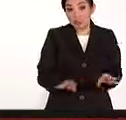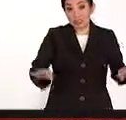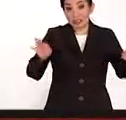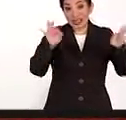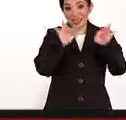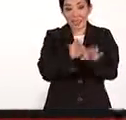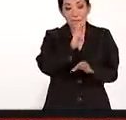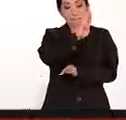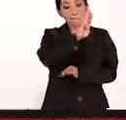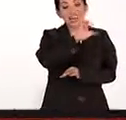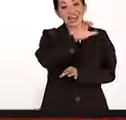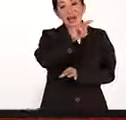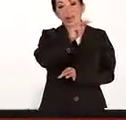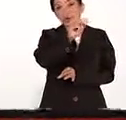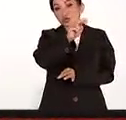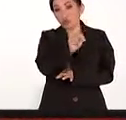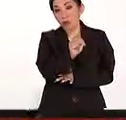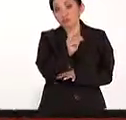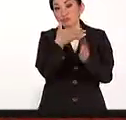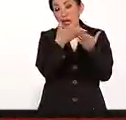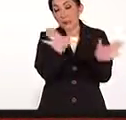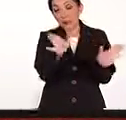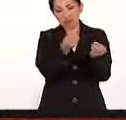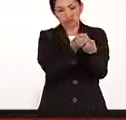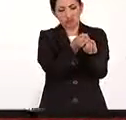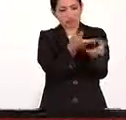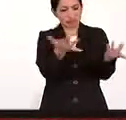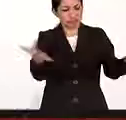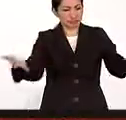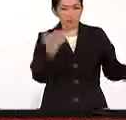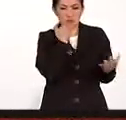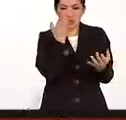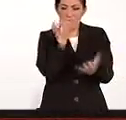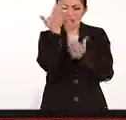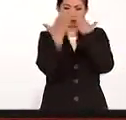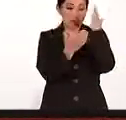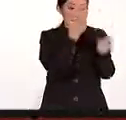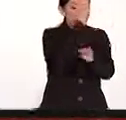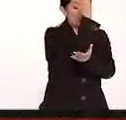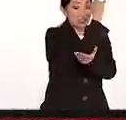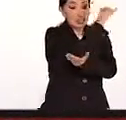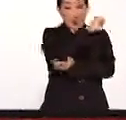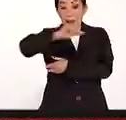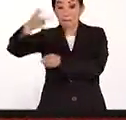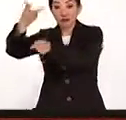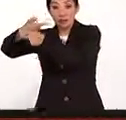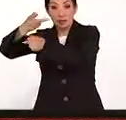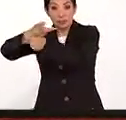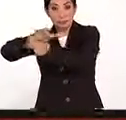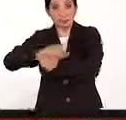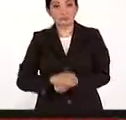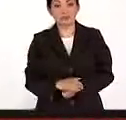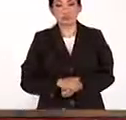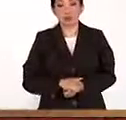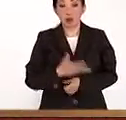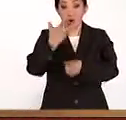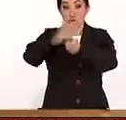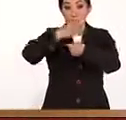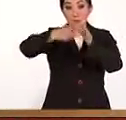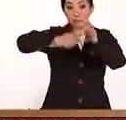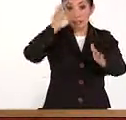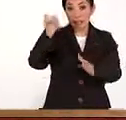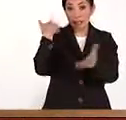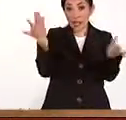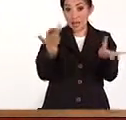el becatón abre con una oferta escolar de preescolar hasta postular es el octavo becatón en la